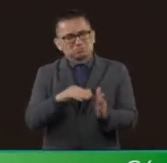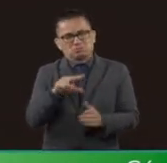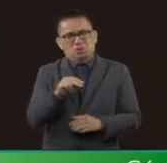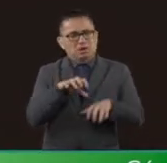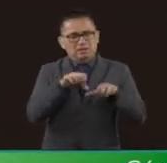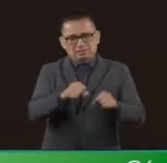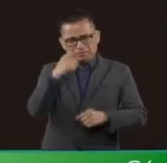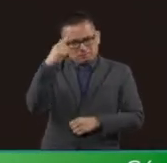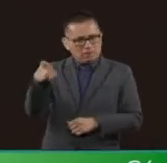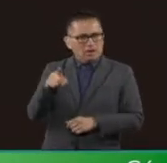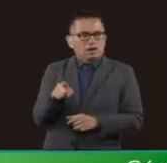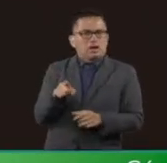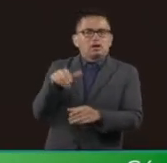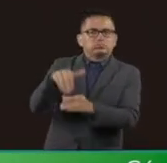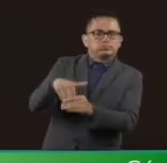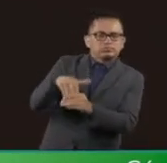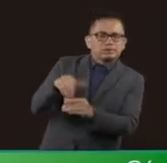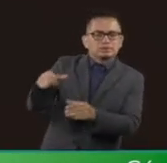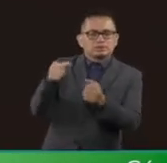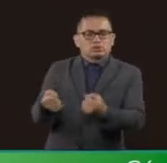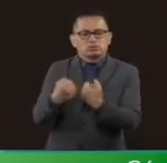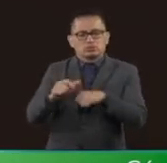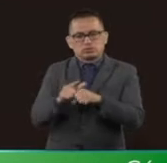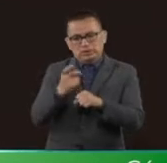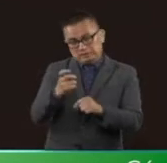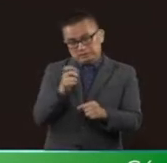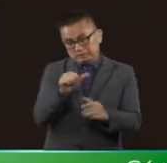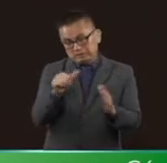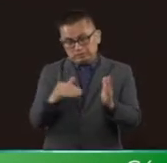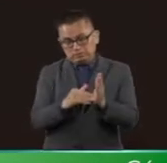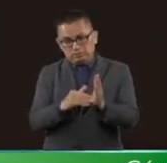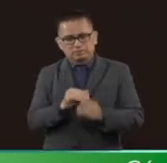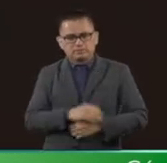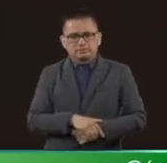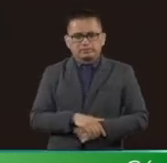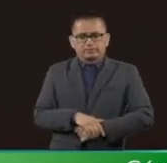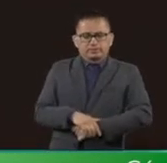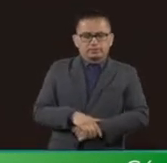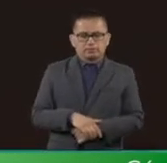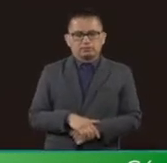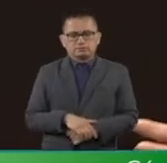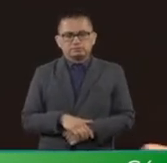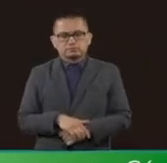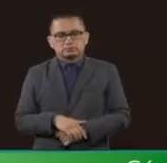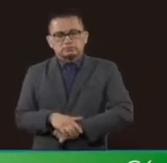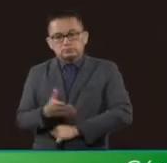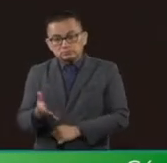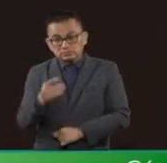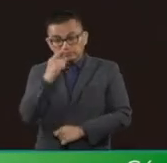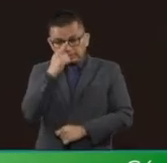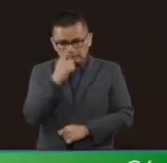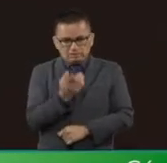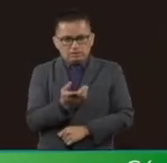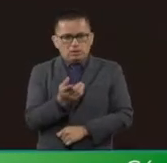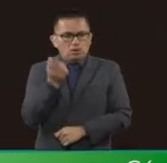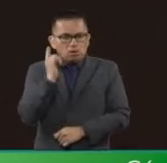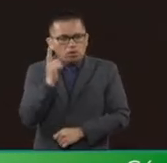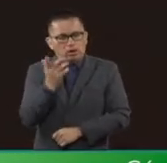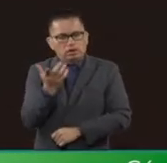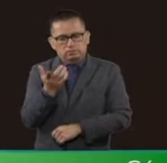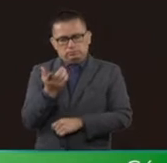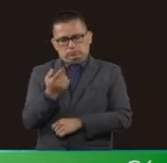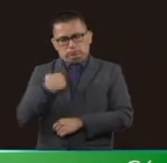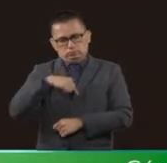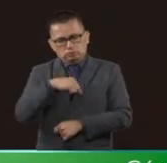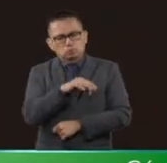Social, que en este momento son los 16,000 pesos. Por cierto, y ojalá podamos